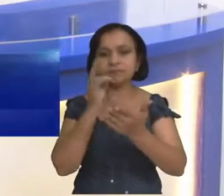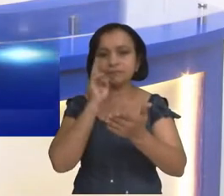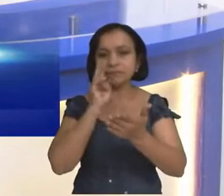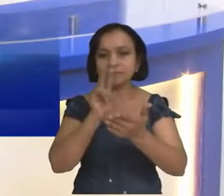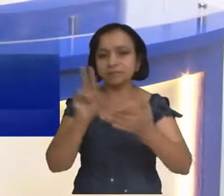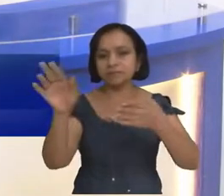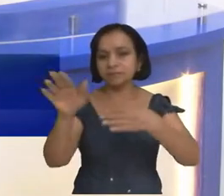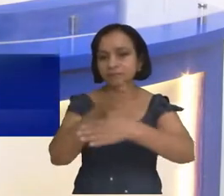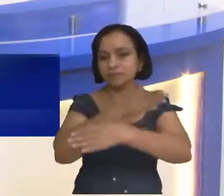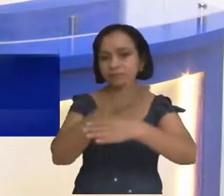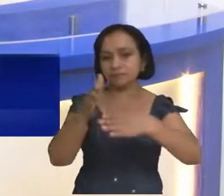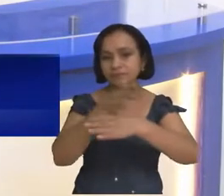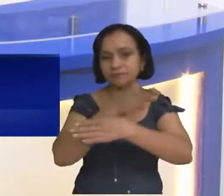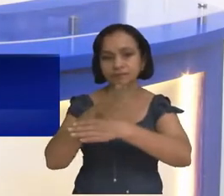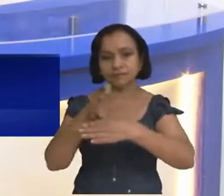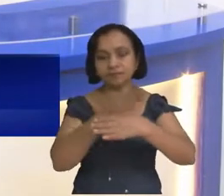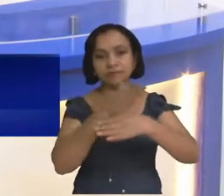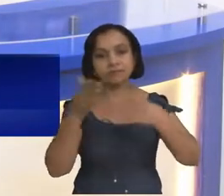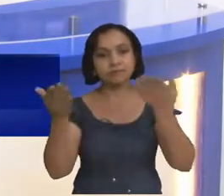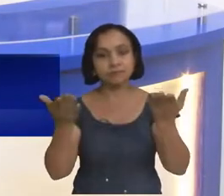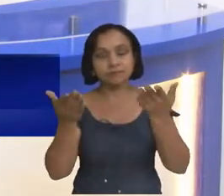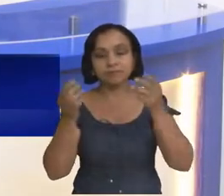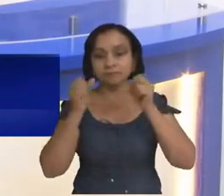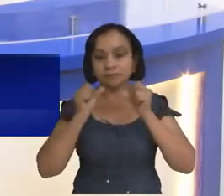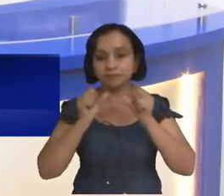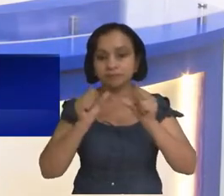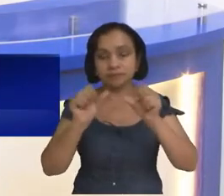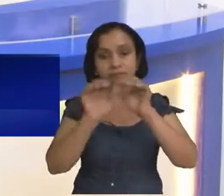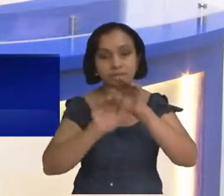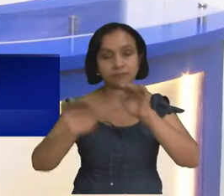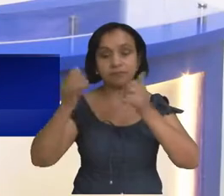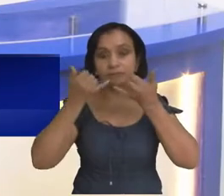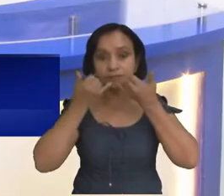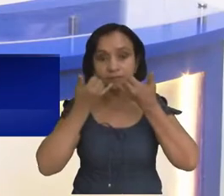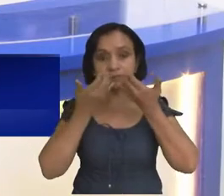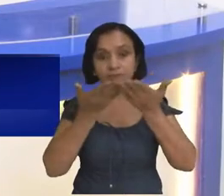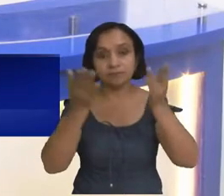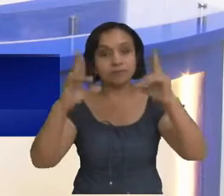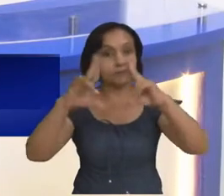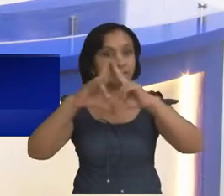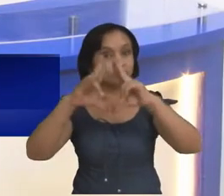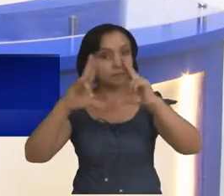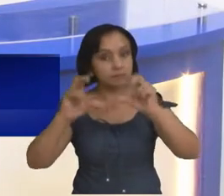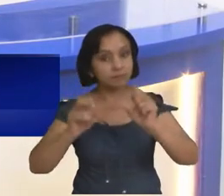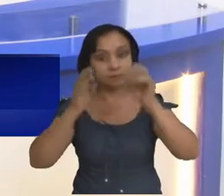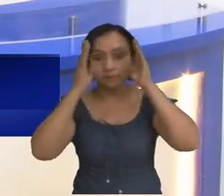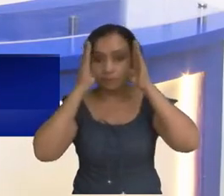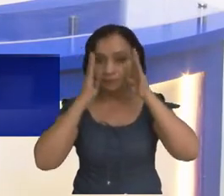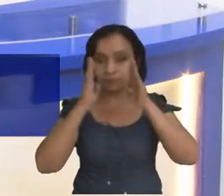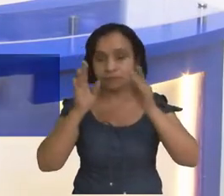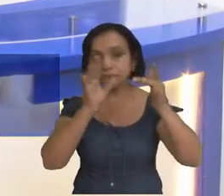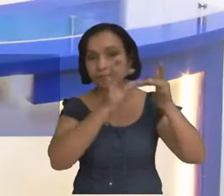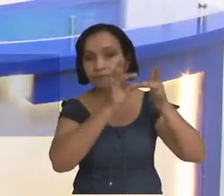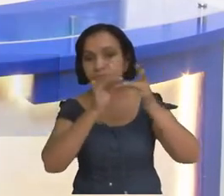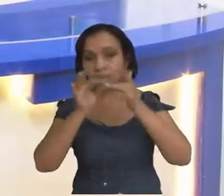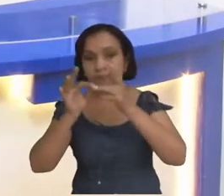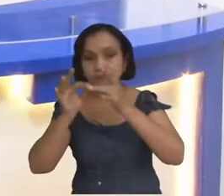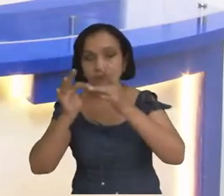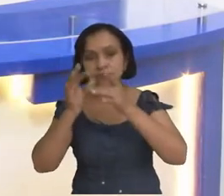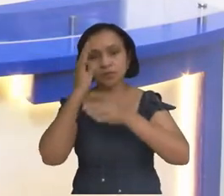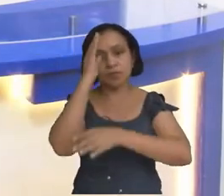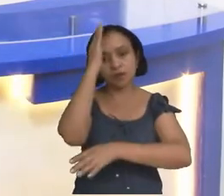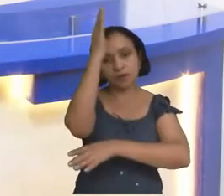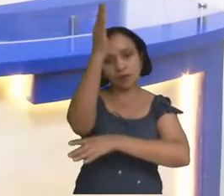distintas plataformas sociales. Siguiendo con más informaciones, Nicaragua se prepara para brindar atención especial en los pasos